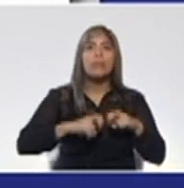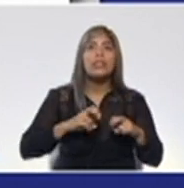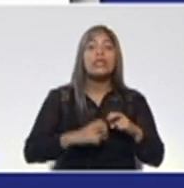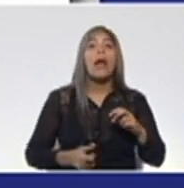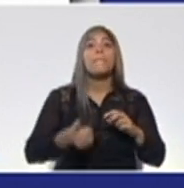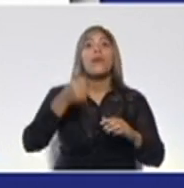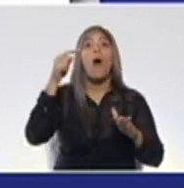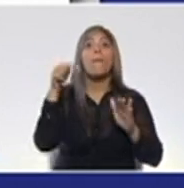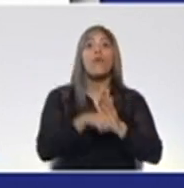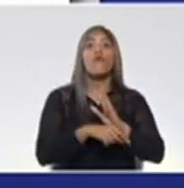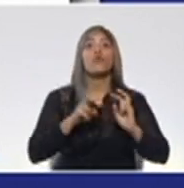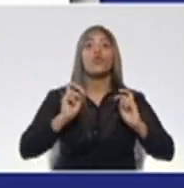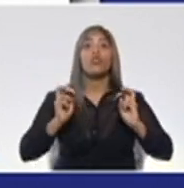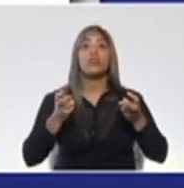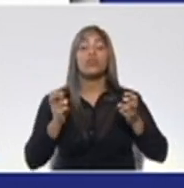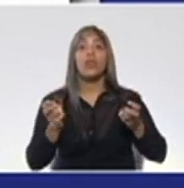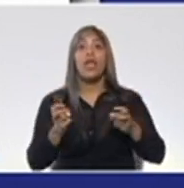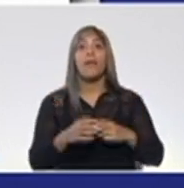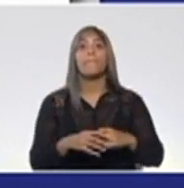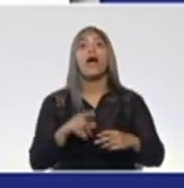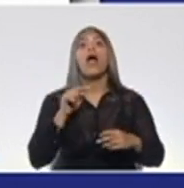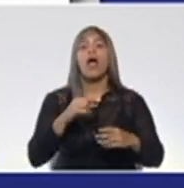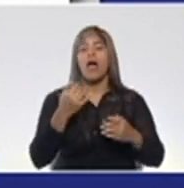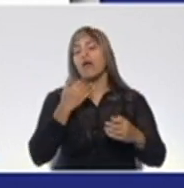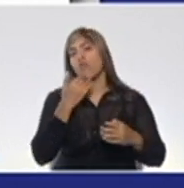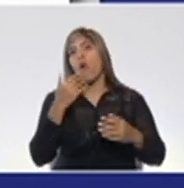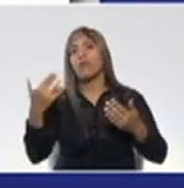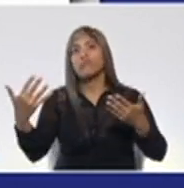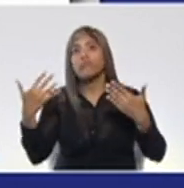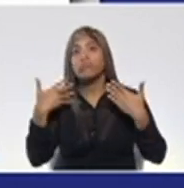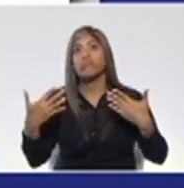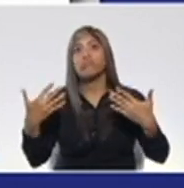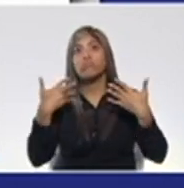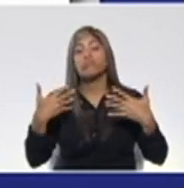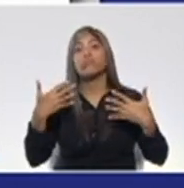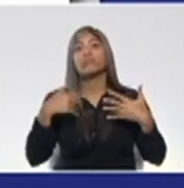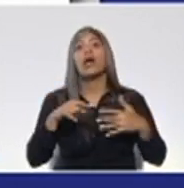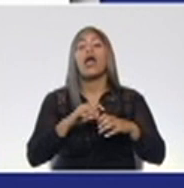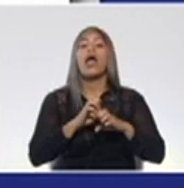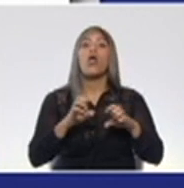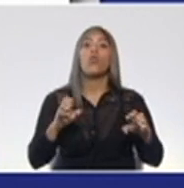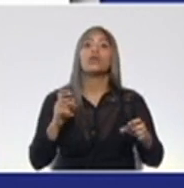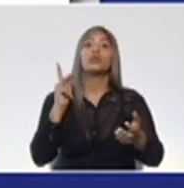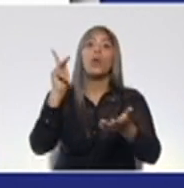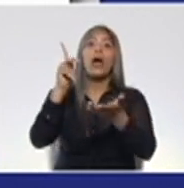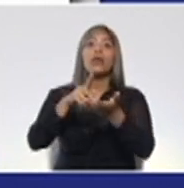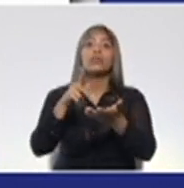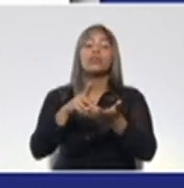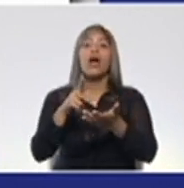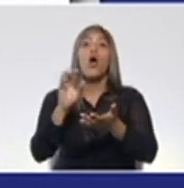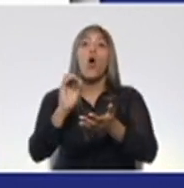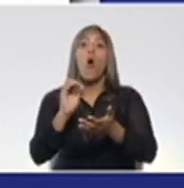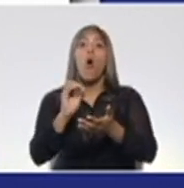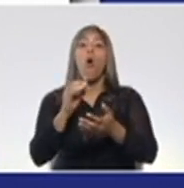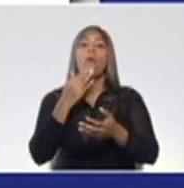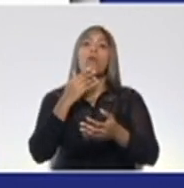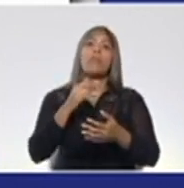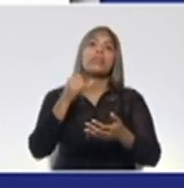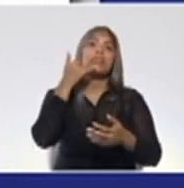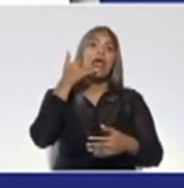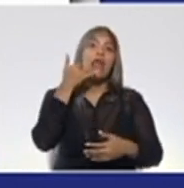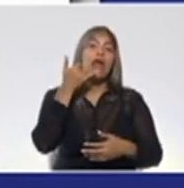más sobre esta temática para esas asesorías pedagógicas, ya sea presencial o a través de los